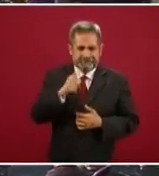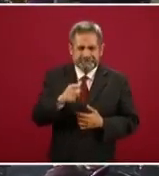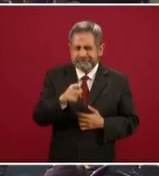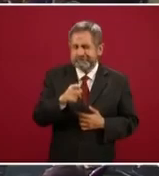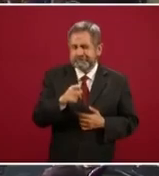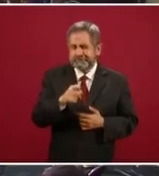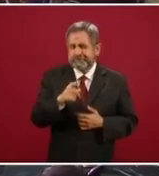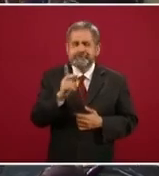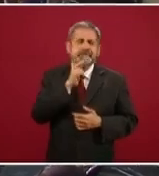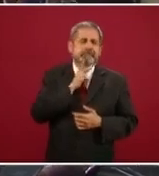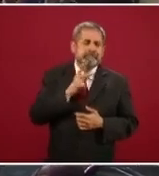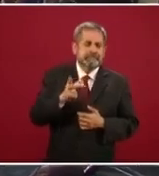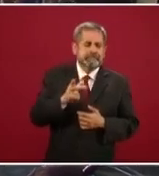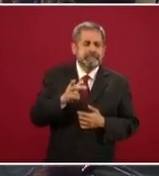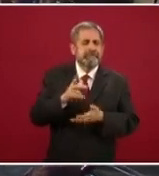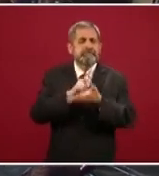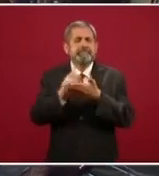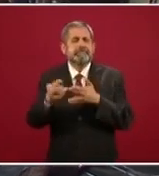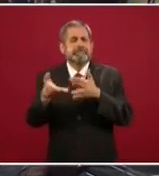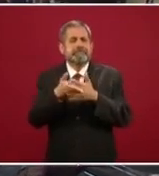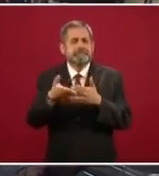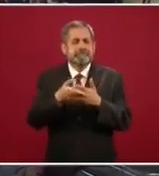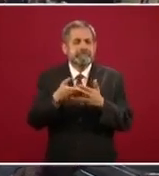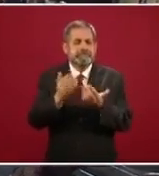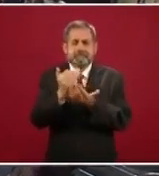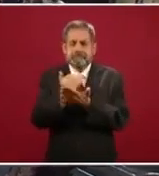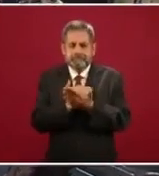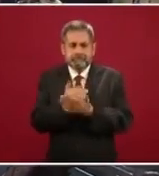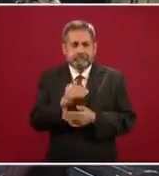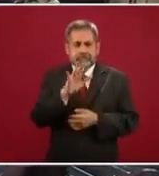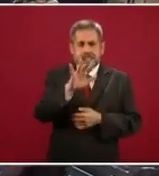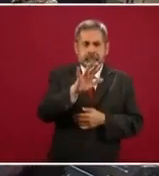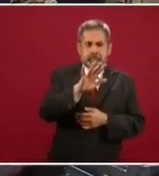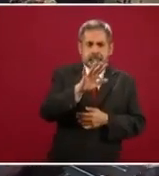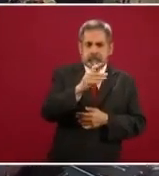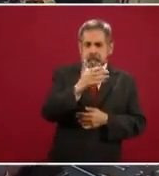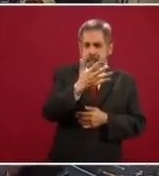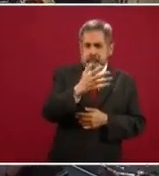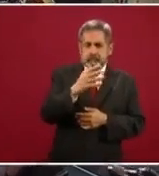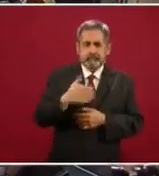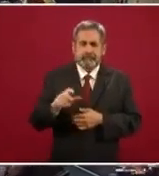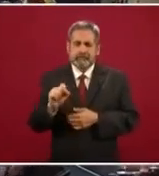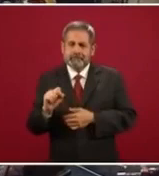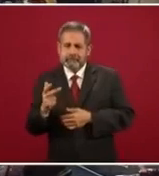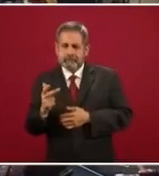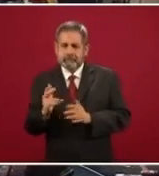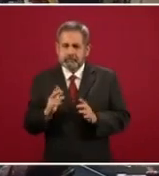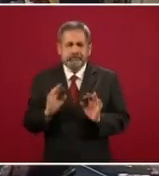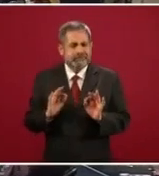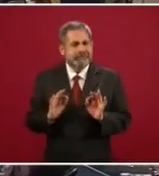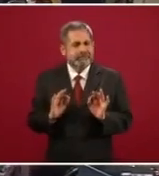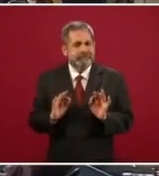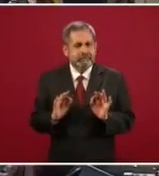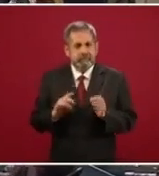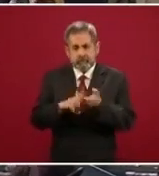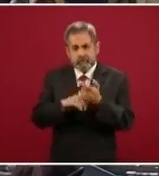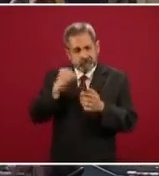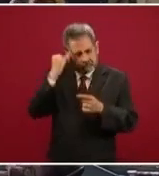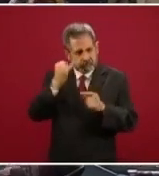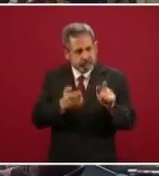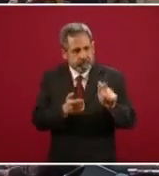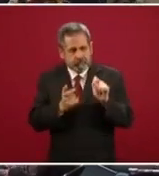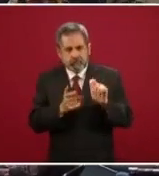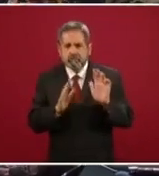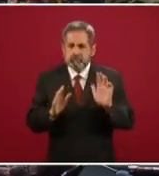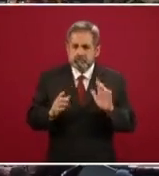compartidos a Pemex de 65 a 58, entonces por ese concepto pues